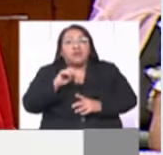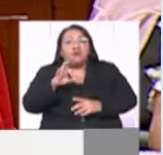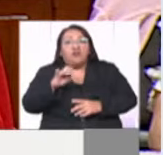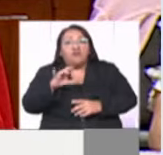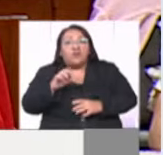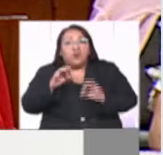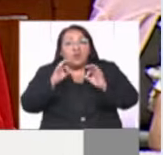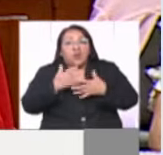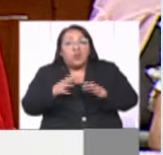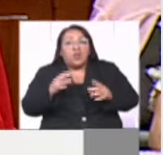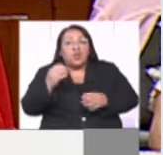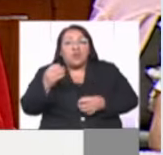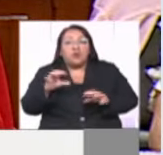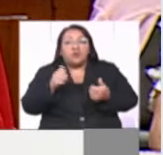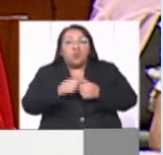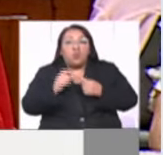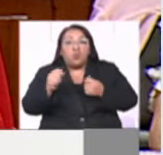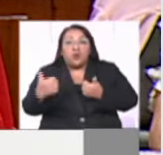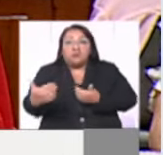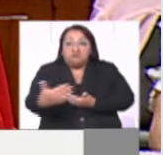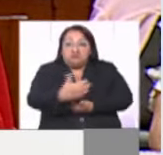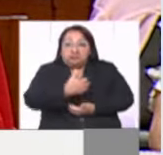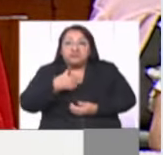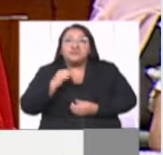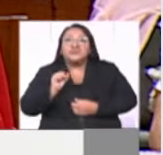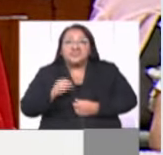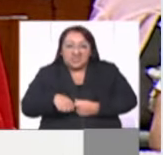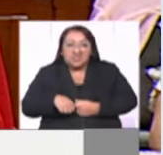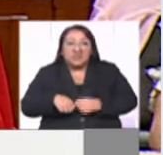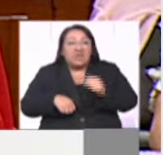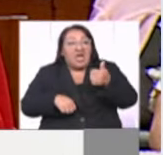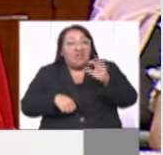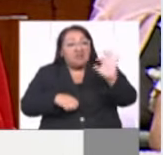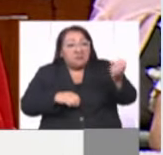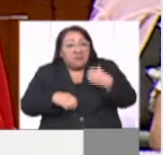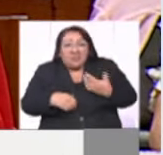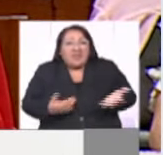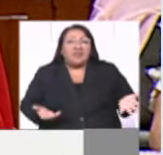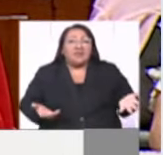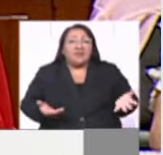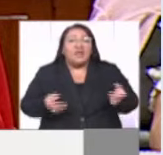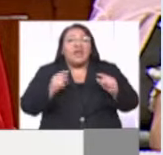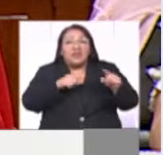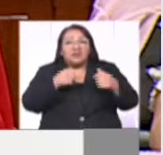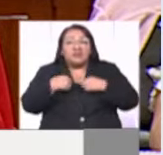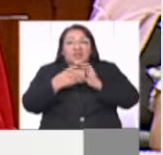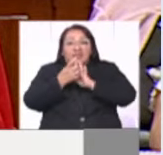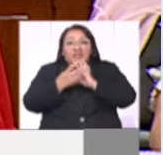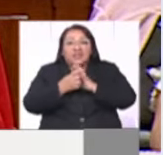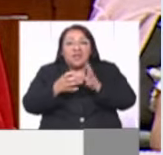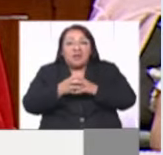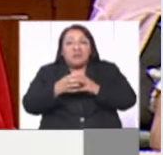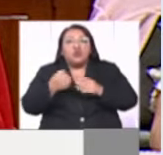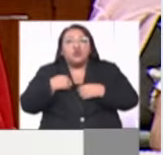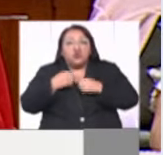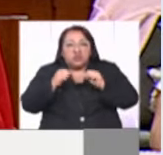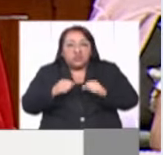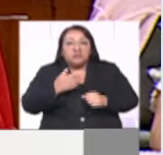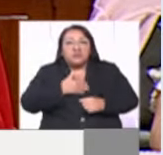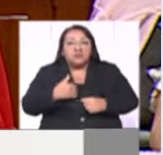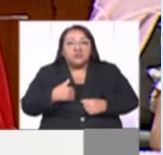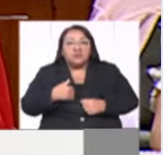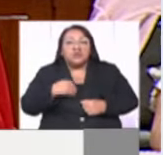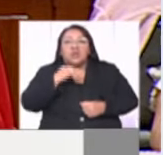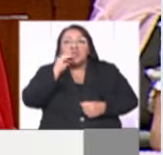cuenta que se genere con una buena rentabilidad? Eso, presidente, es lo que contiene el dictamen de la reforma y por eso yo, presidente,